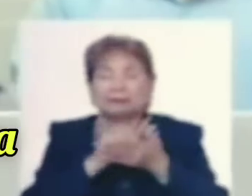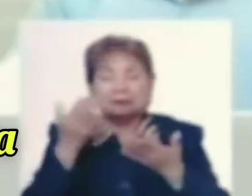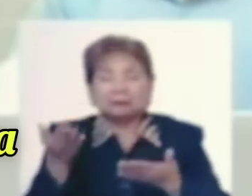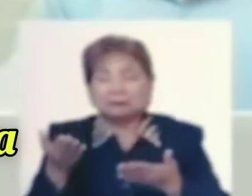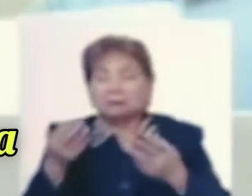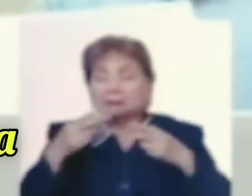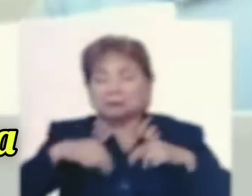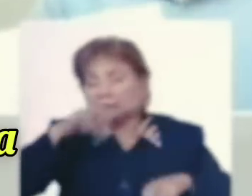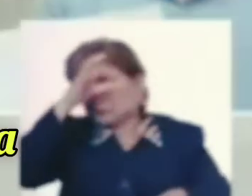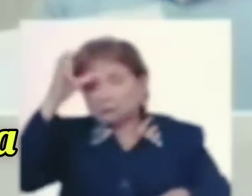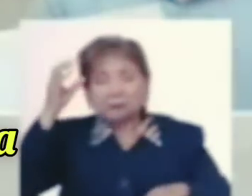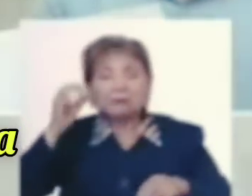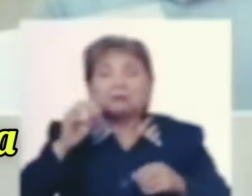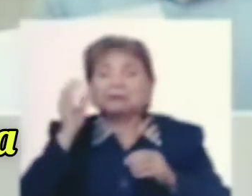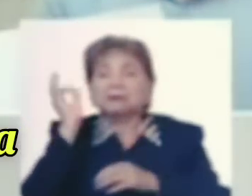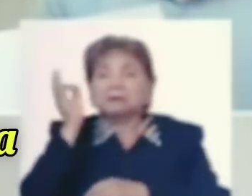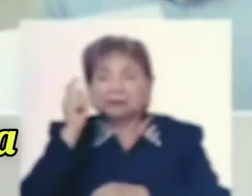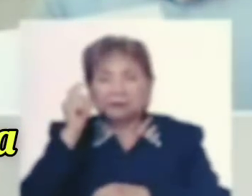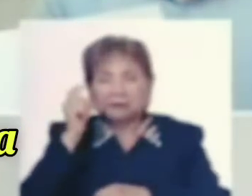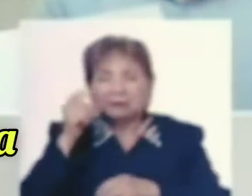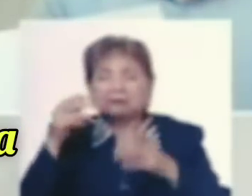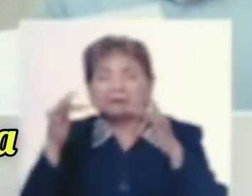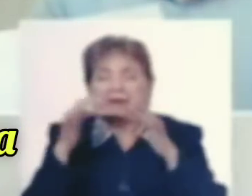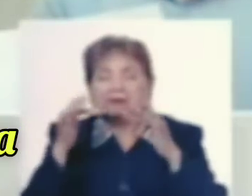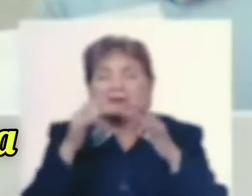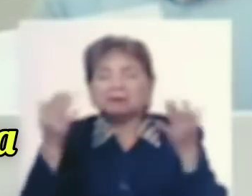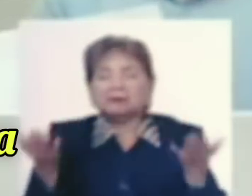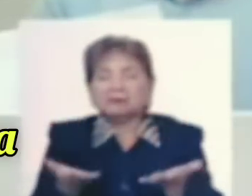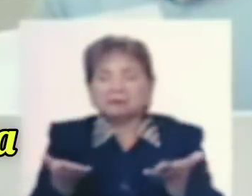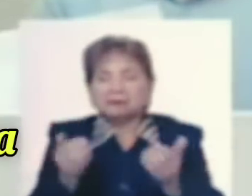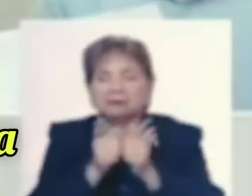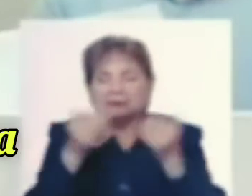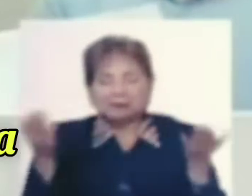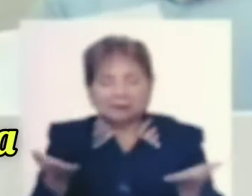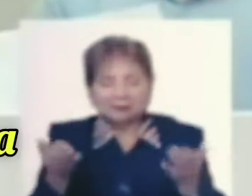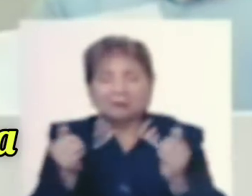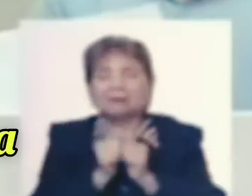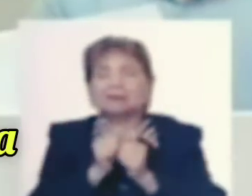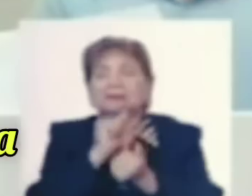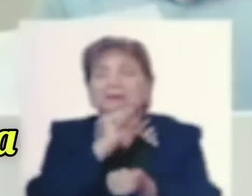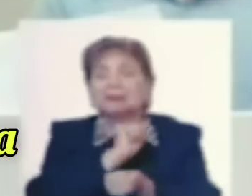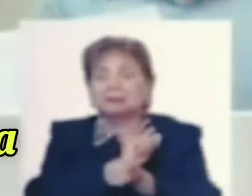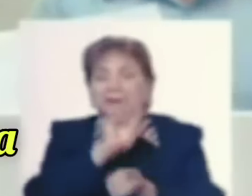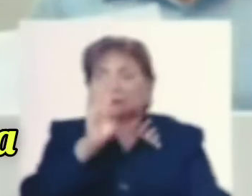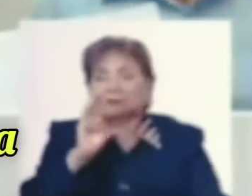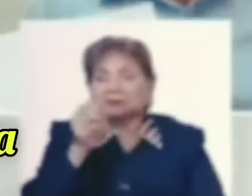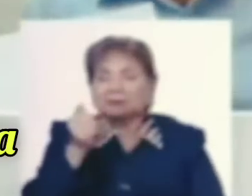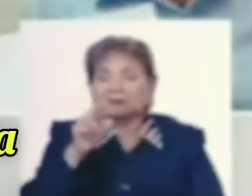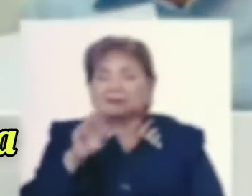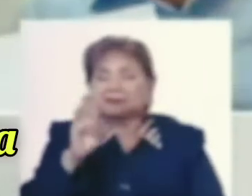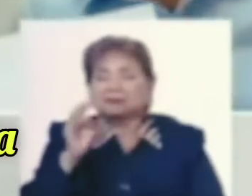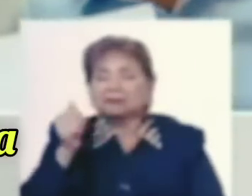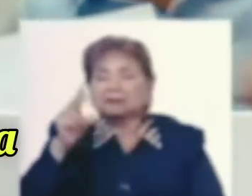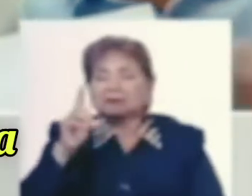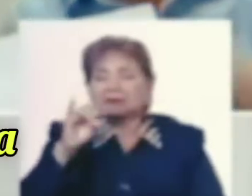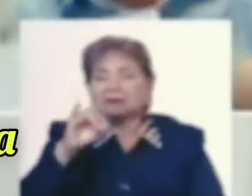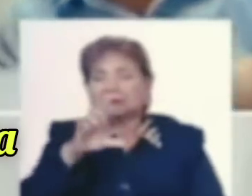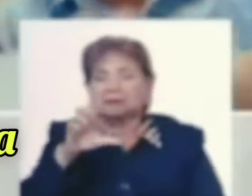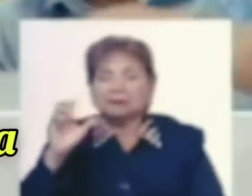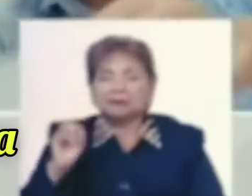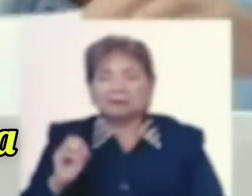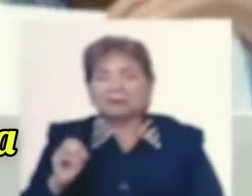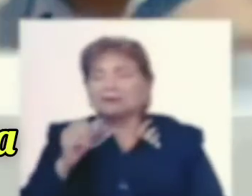el investigado Pedro Castillo, en calidad de testigo, ha estado conectado, estando él ya en el penal Barbadillo, interno con prisión